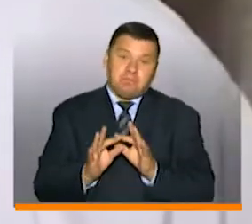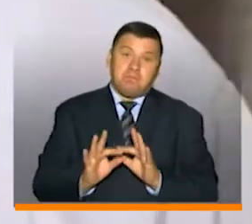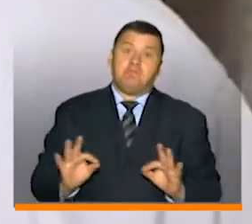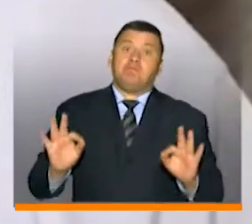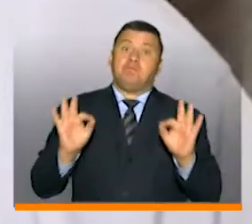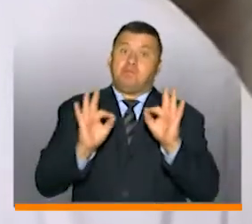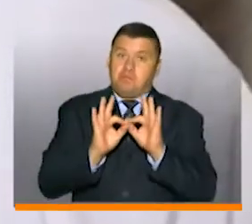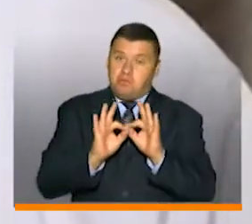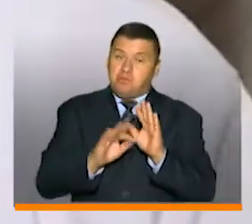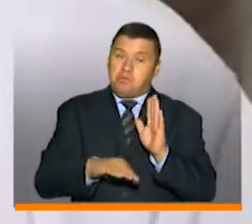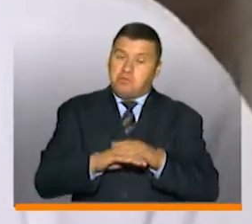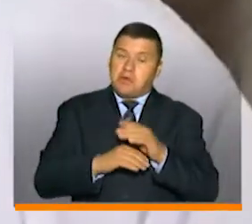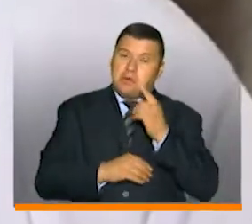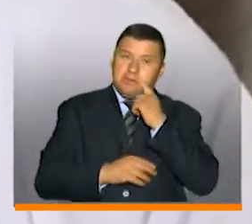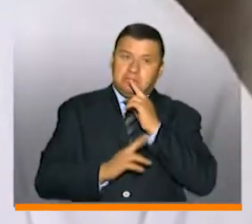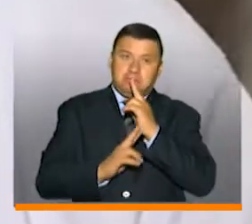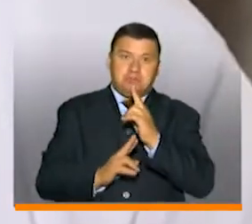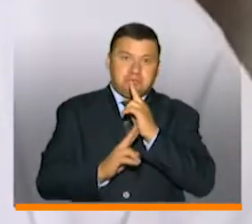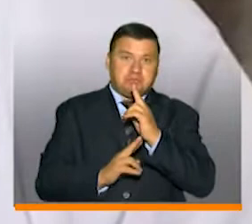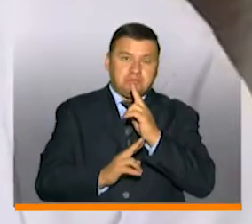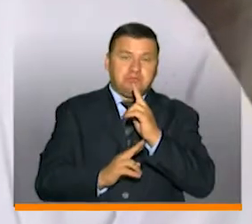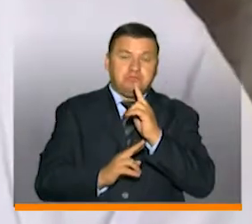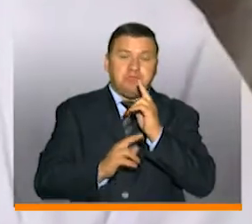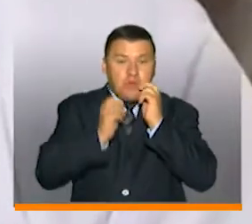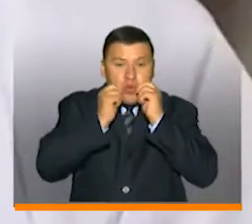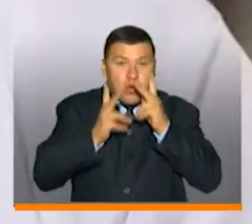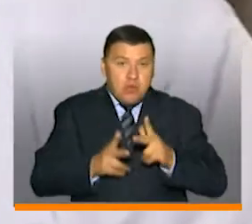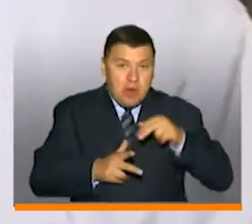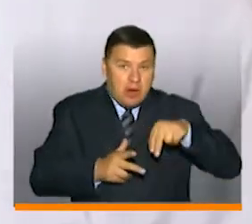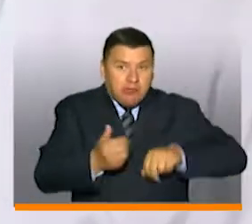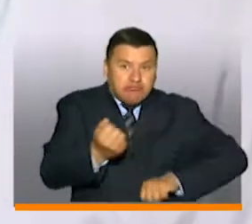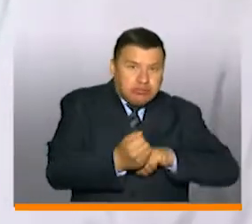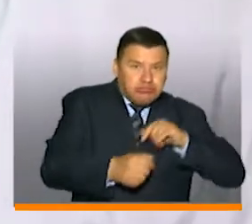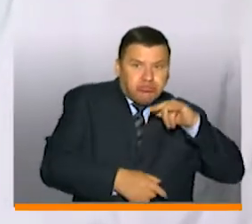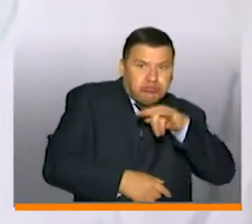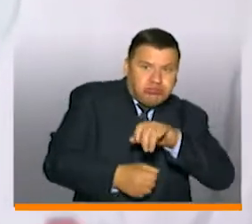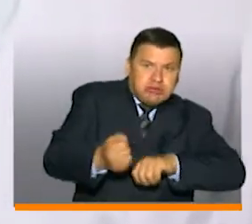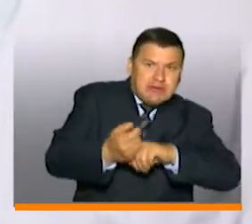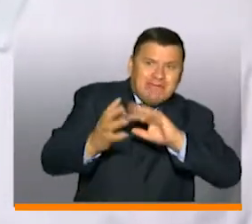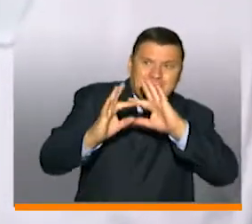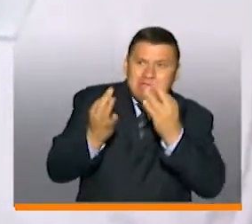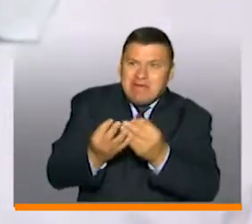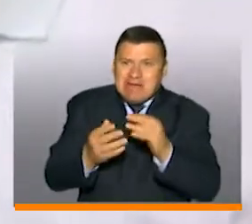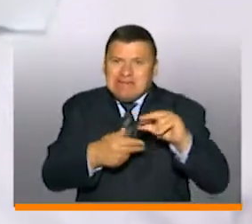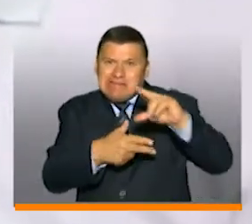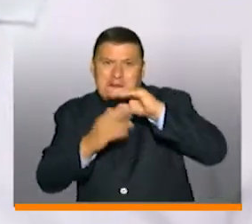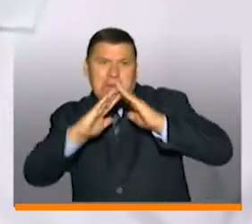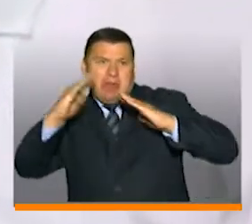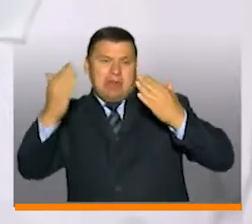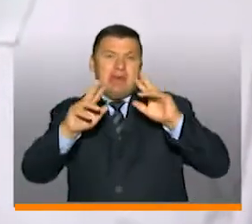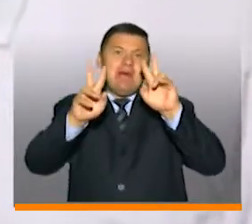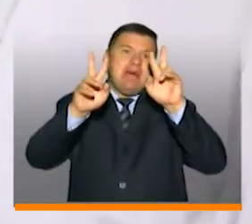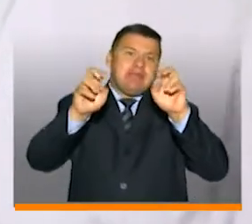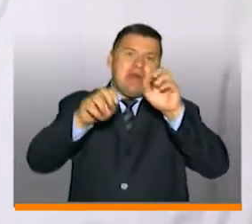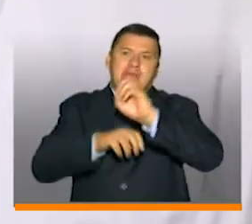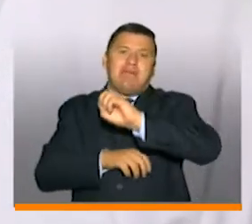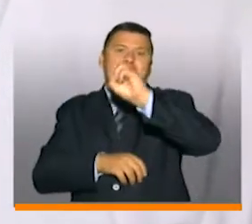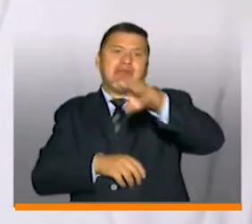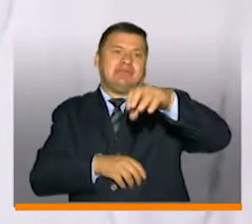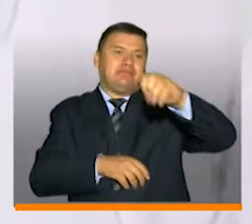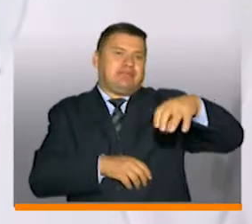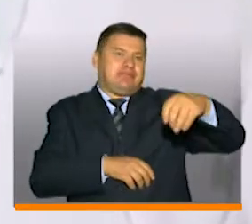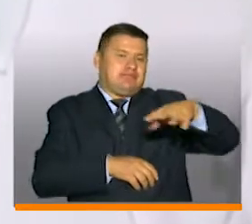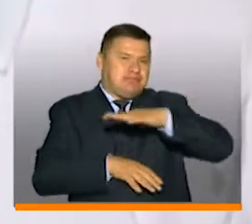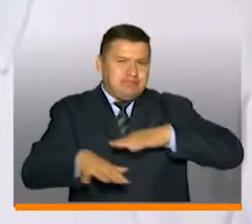los puntos que hay. Primero, toda la respuesta en acciones humanitarias que sean necesarias para esta familia. Segundo, unos temas de reubicación que se